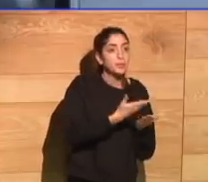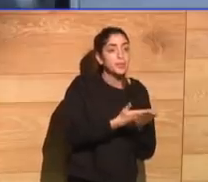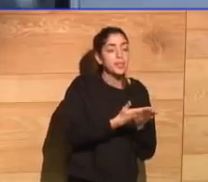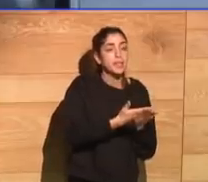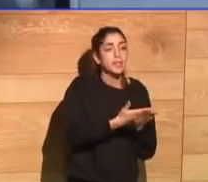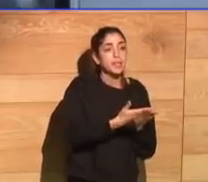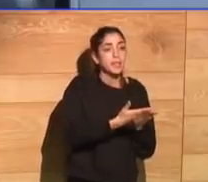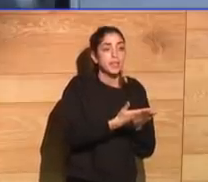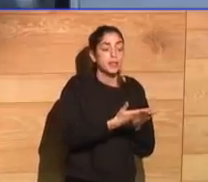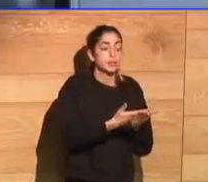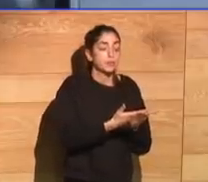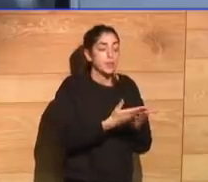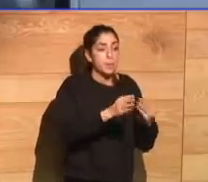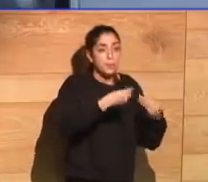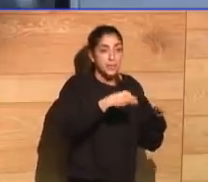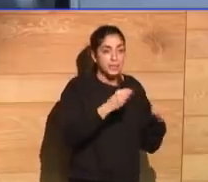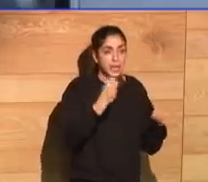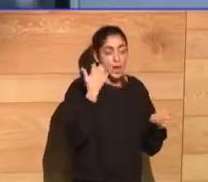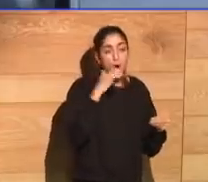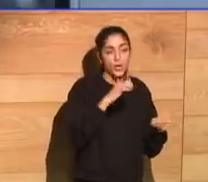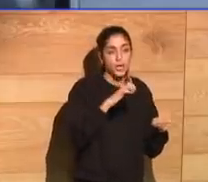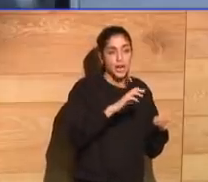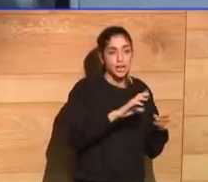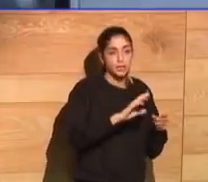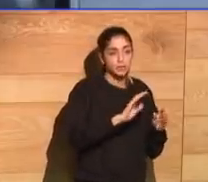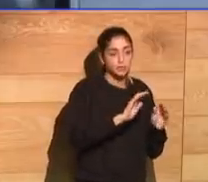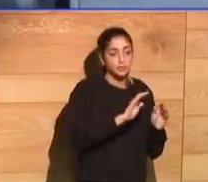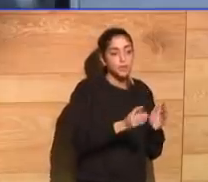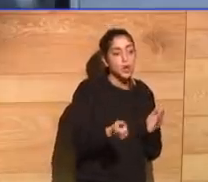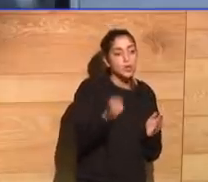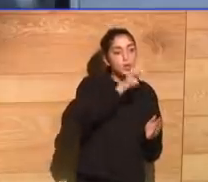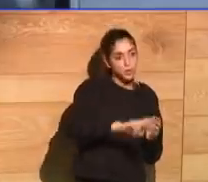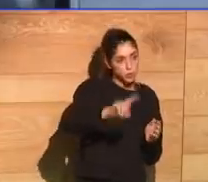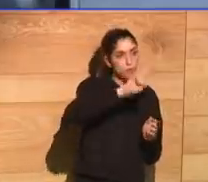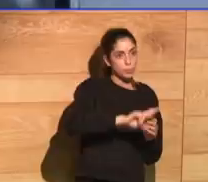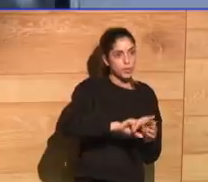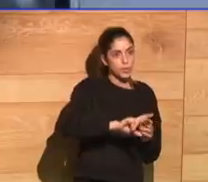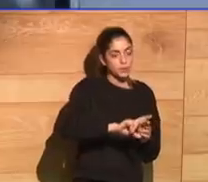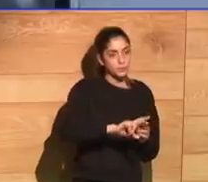de Donner. Precisamente porque Margot Kidder dice que en un cofre